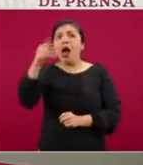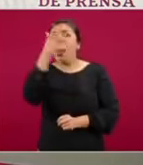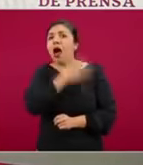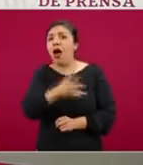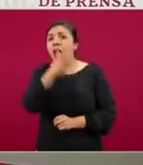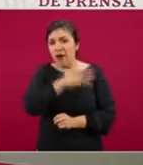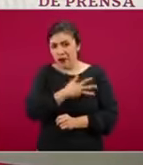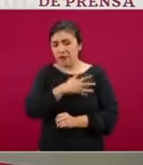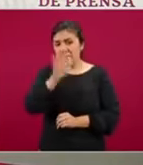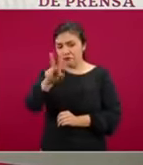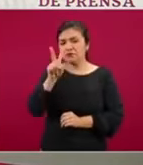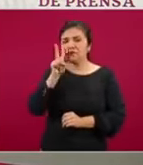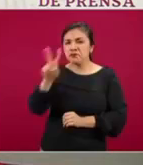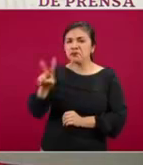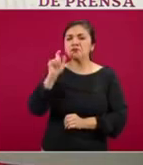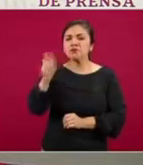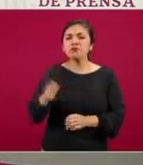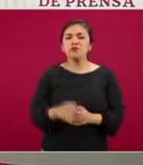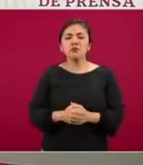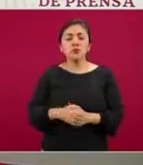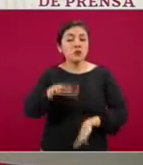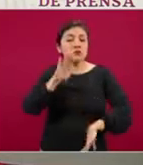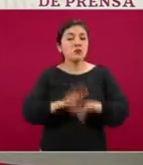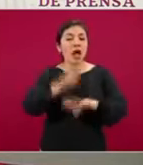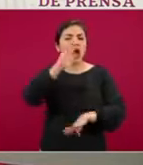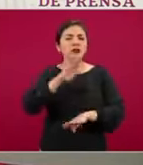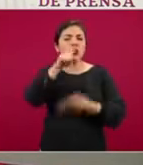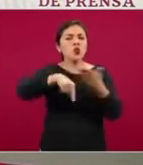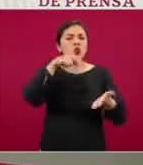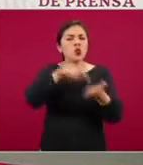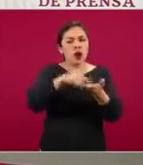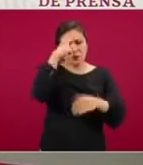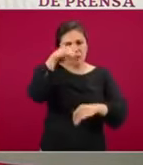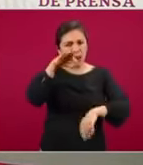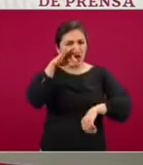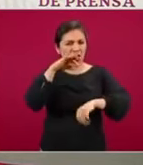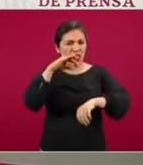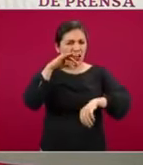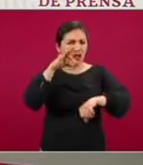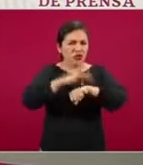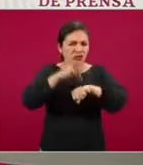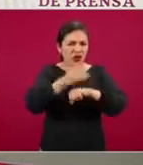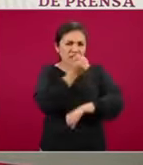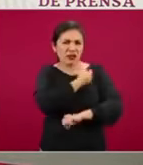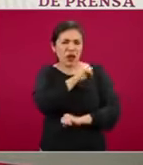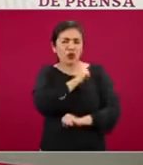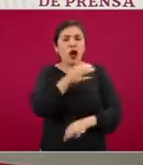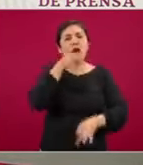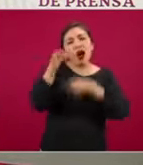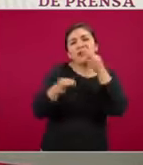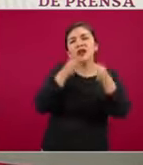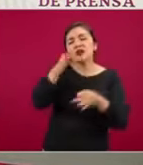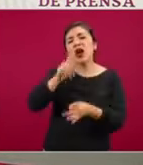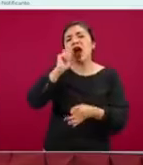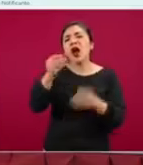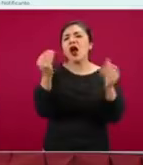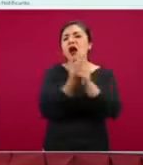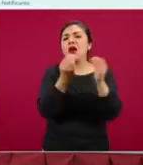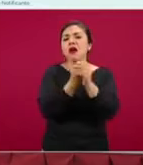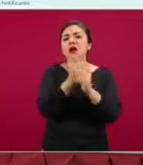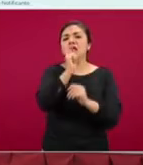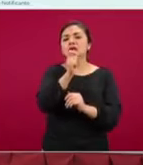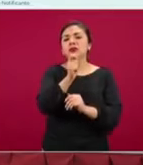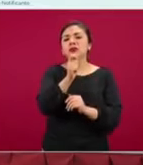ver claramente que las mayores unidades que en su momento han identificado y notificado brotes pertenecen a